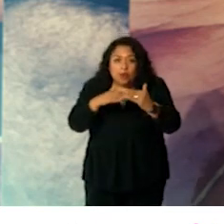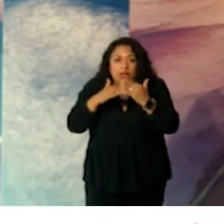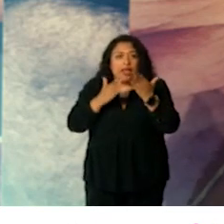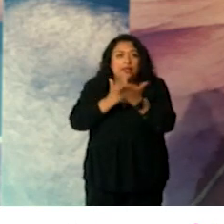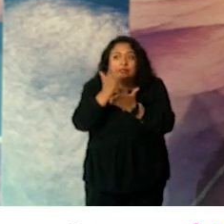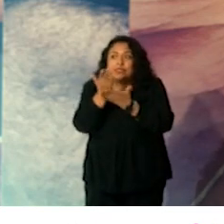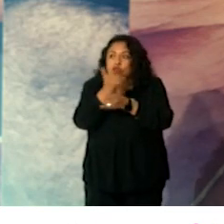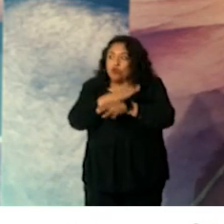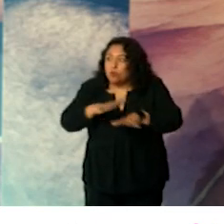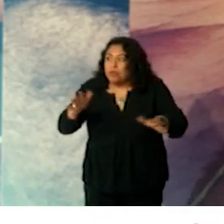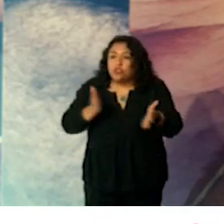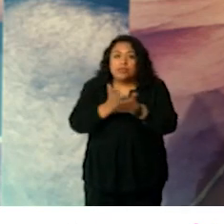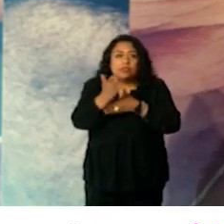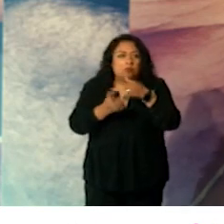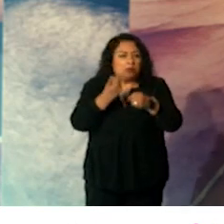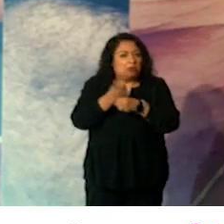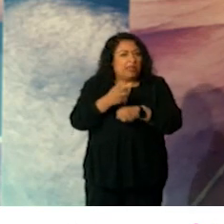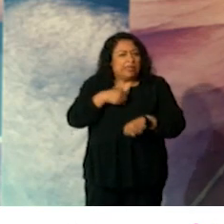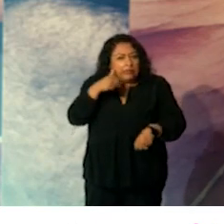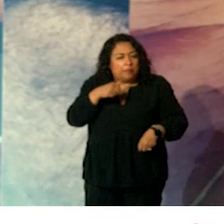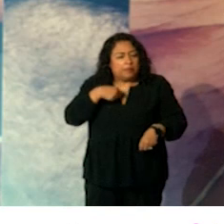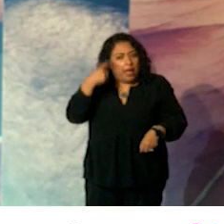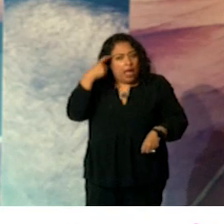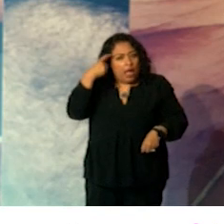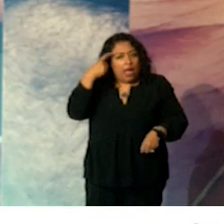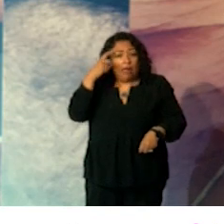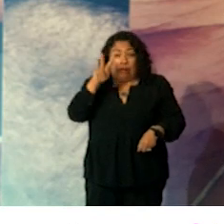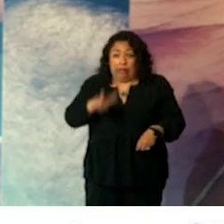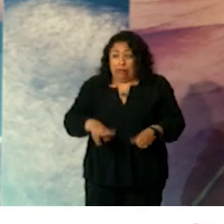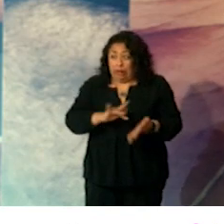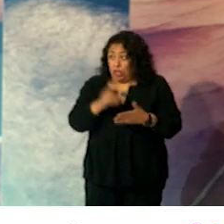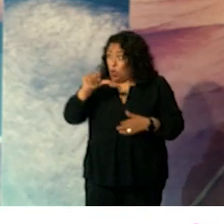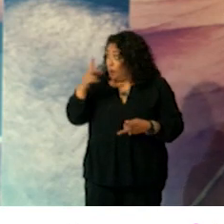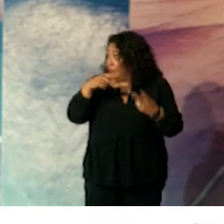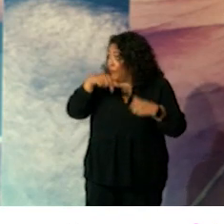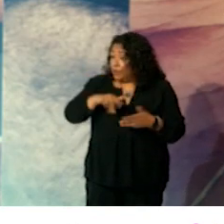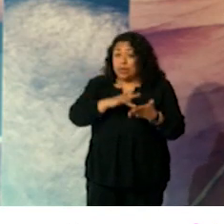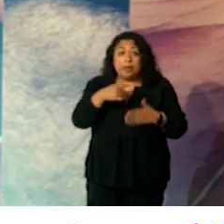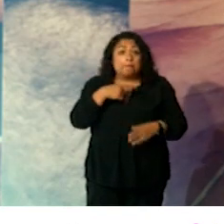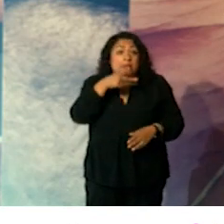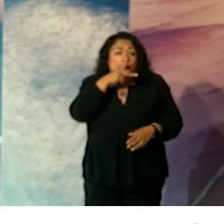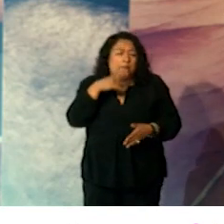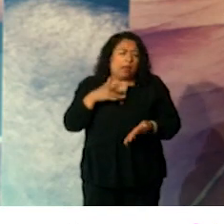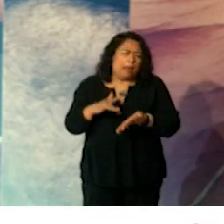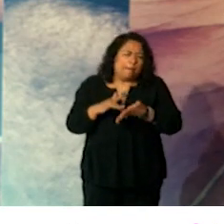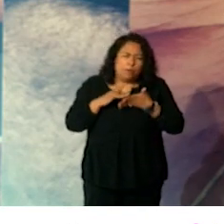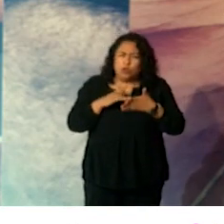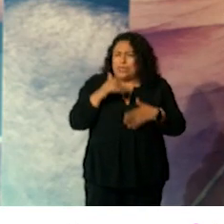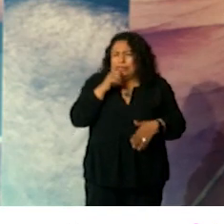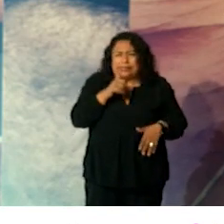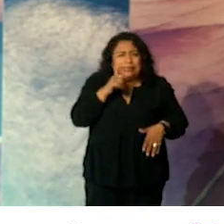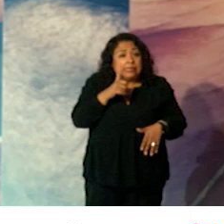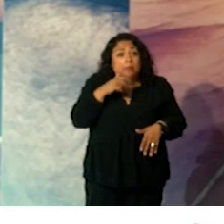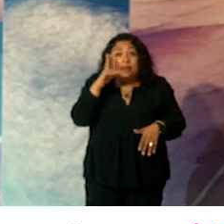a las oportunidades nunca se fue. Y gracias a ello, la verdad es que hoy estoy aquí, gracias a mis padres que me han acompañado desde el minuto 1 y